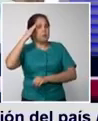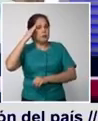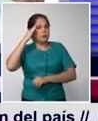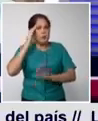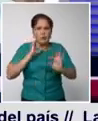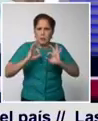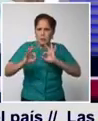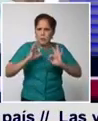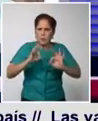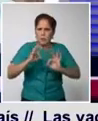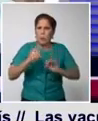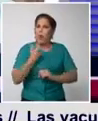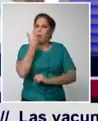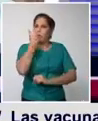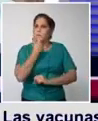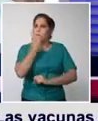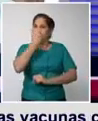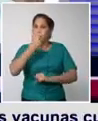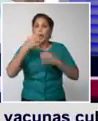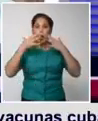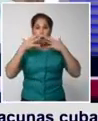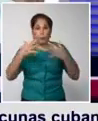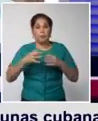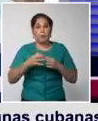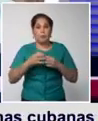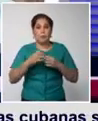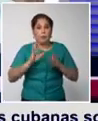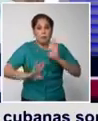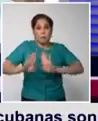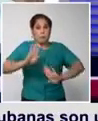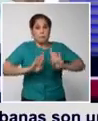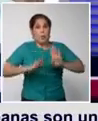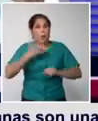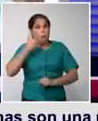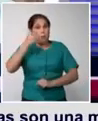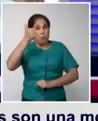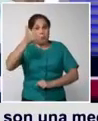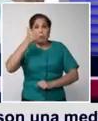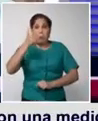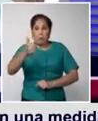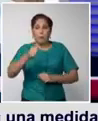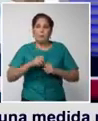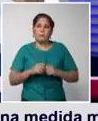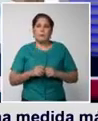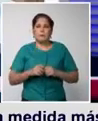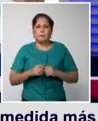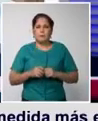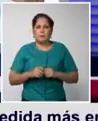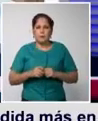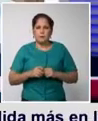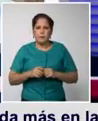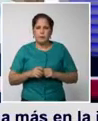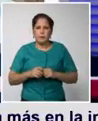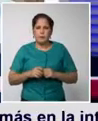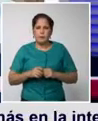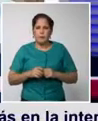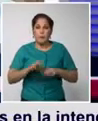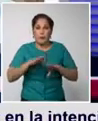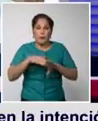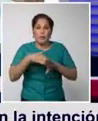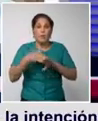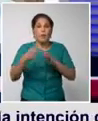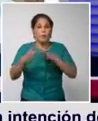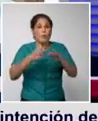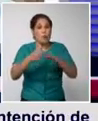este candidato vacunal, buena respuesta inmunológica, es decir, inducción de títulos de anticuerpos, y la